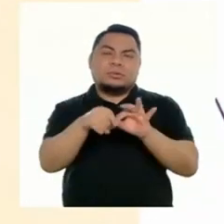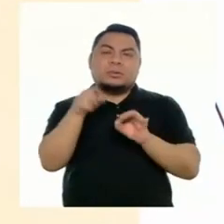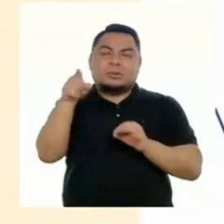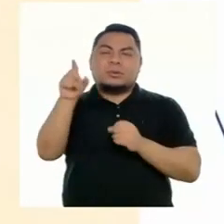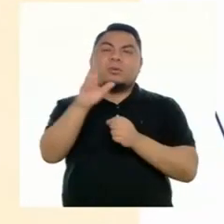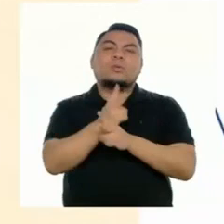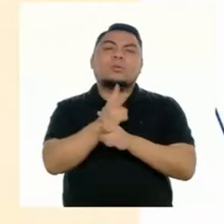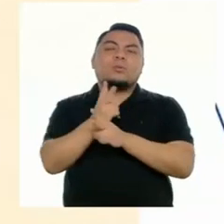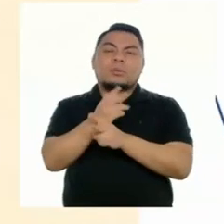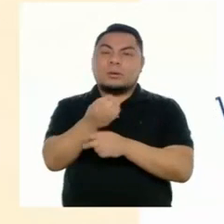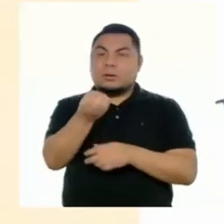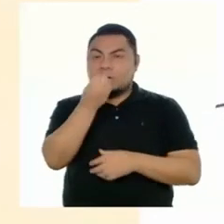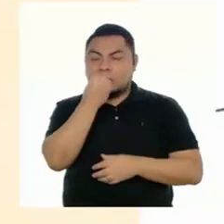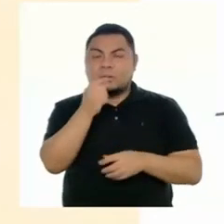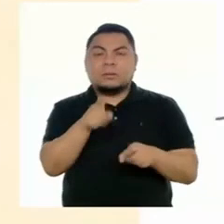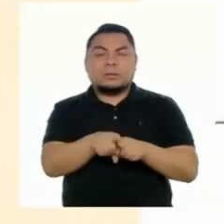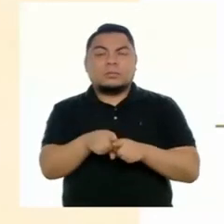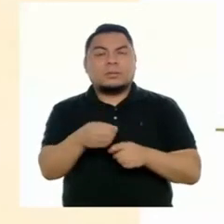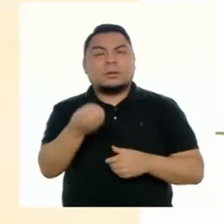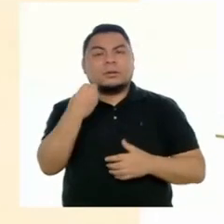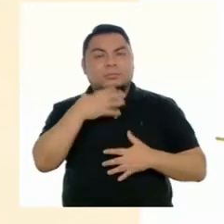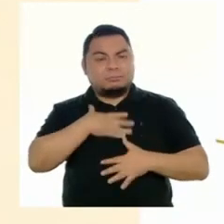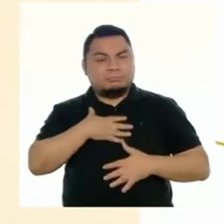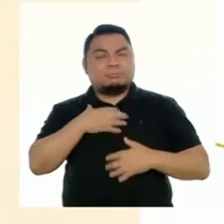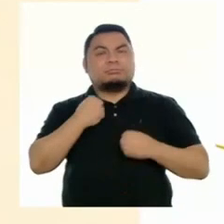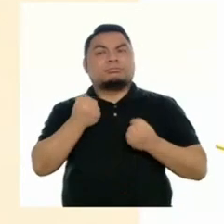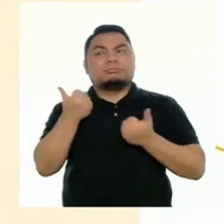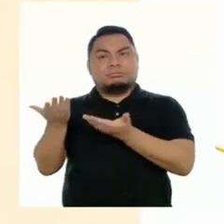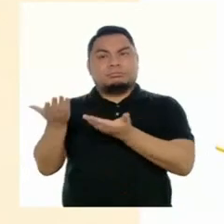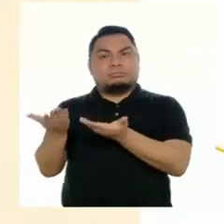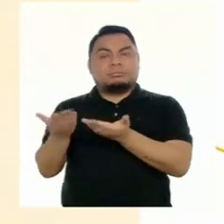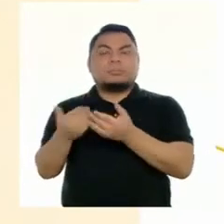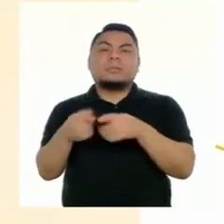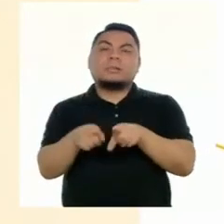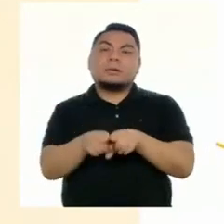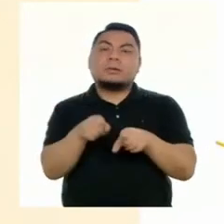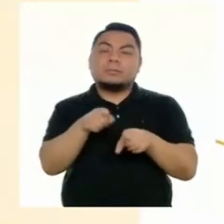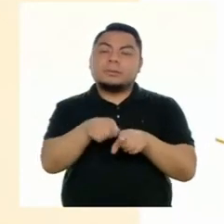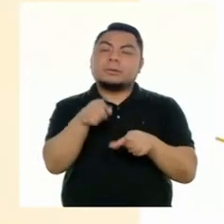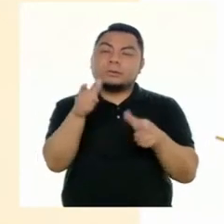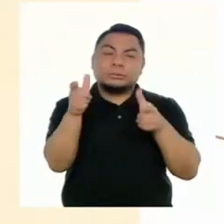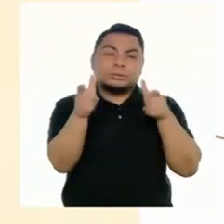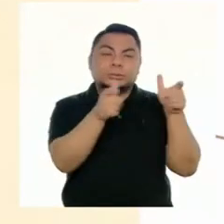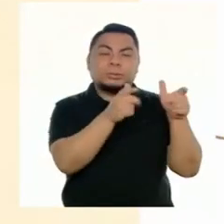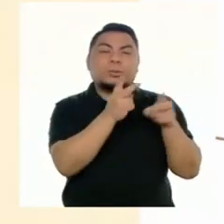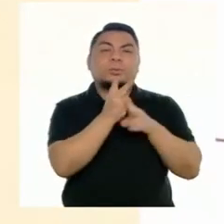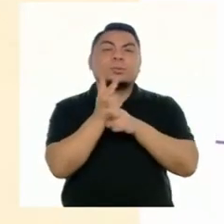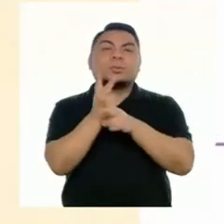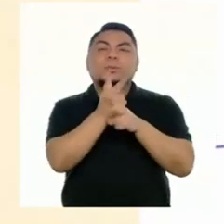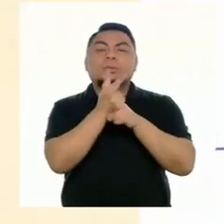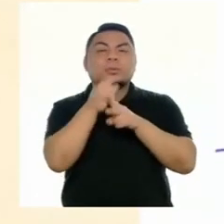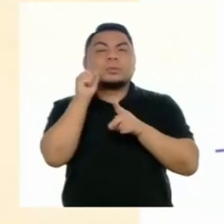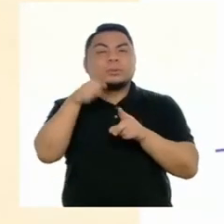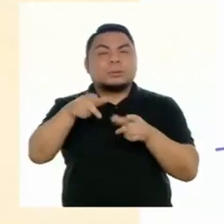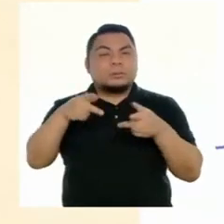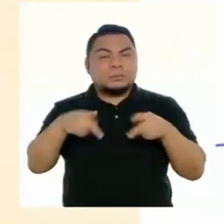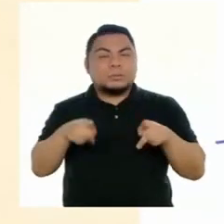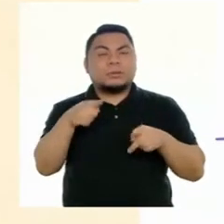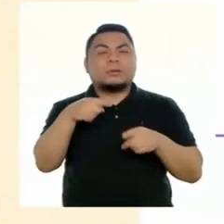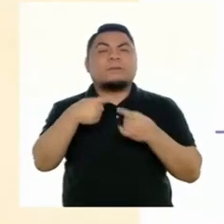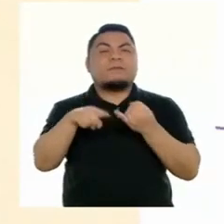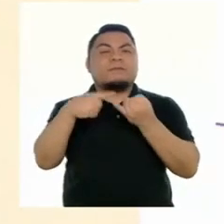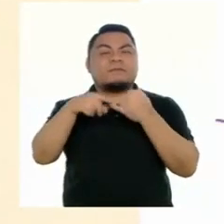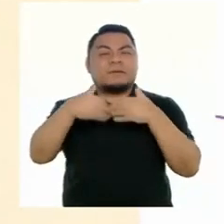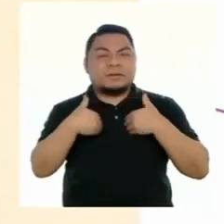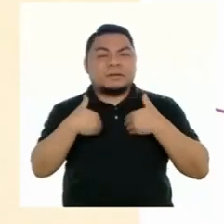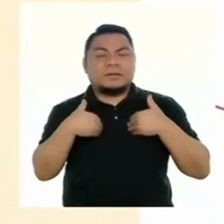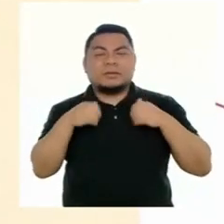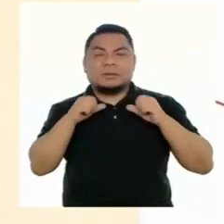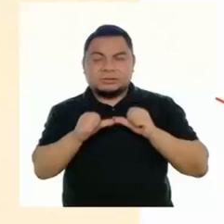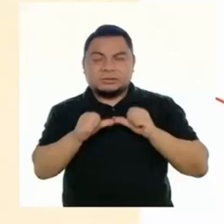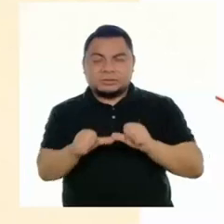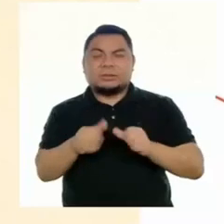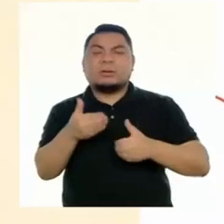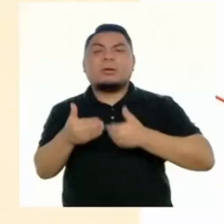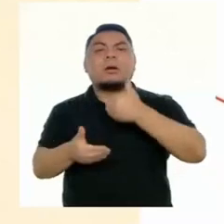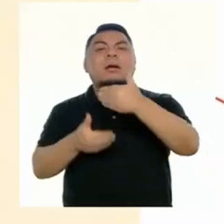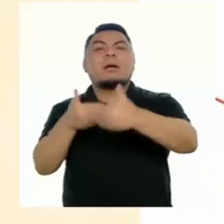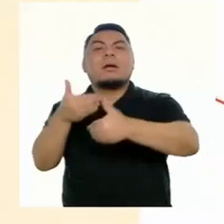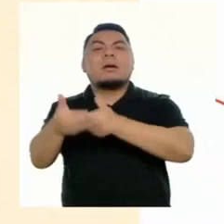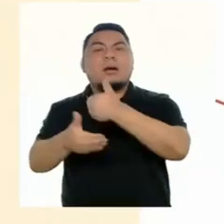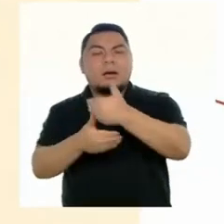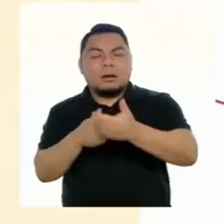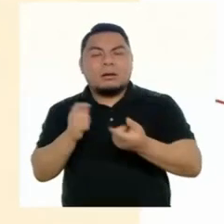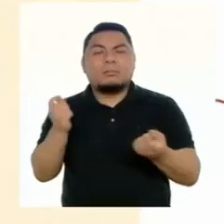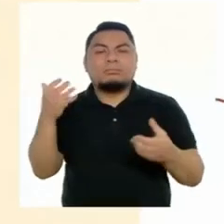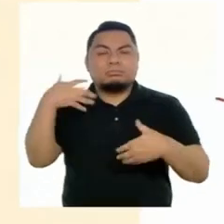la seguridad alimentaria y la nutrición. Asimismo, regula las funciones ecológicas y permite que las especies sigan evolucionando